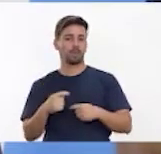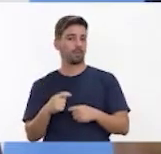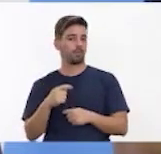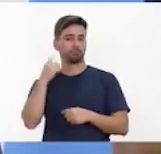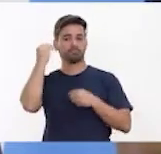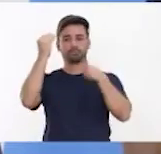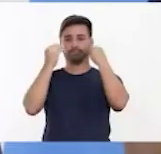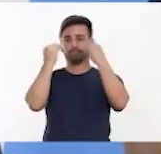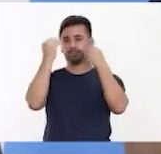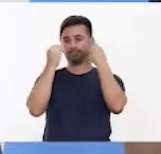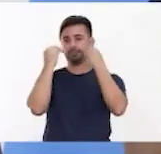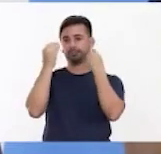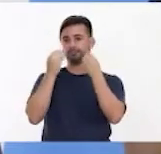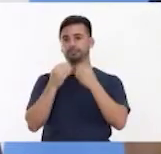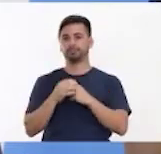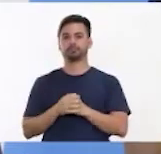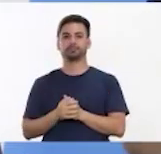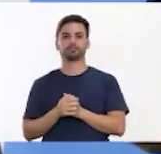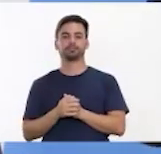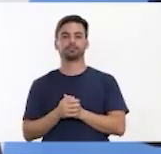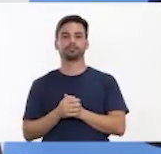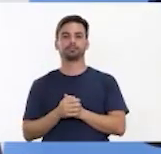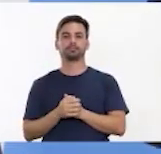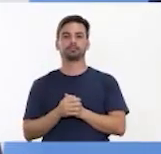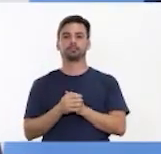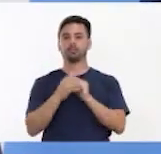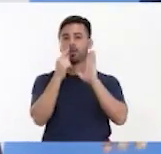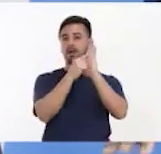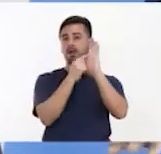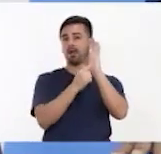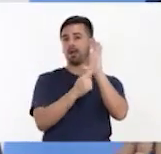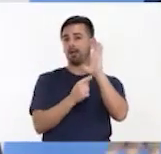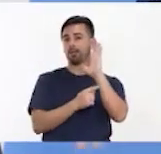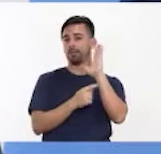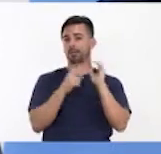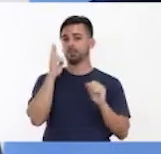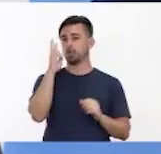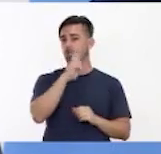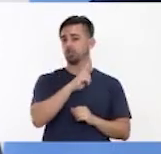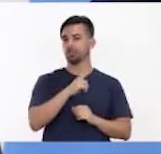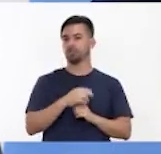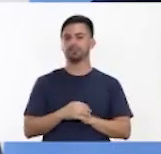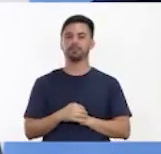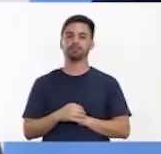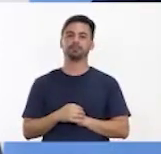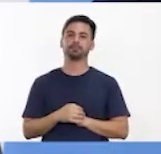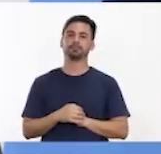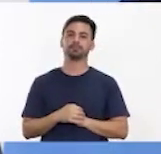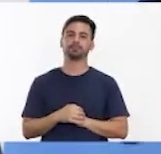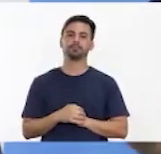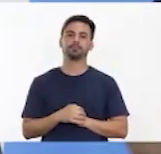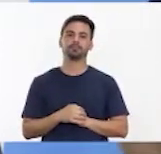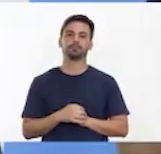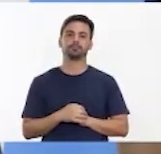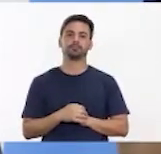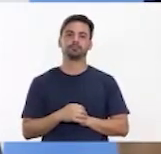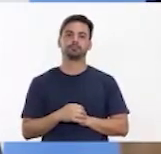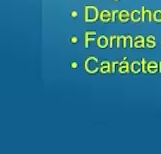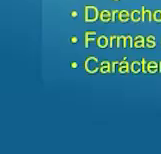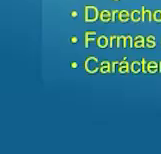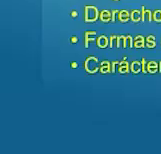ustedes con sus conclusiones a partir de los siguientes aspectos que les muestro a continuación.